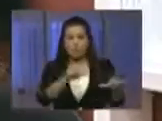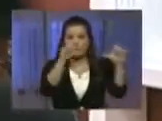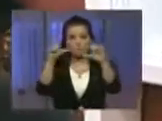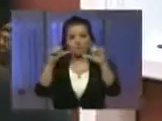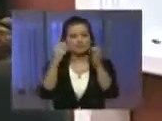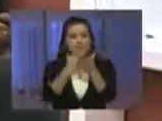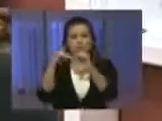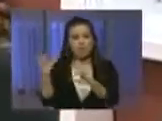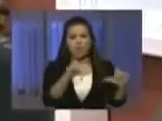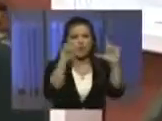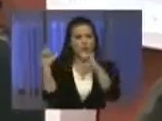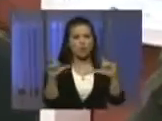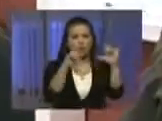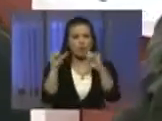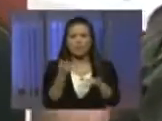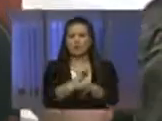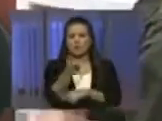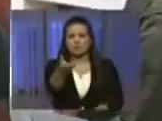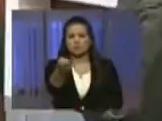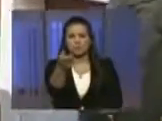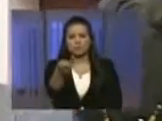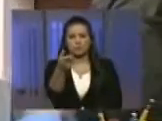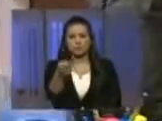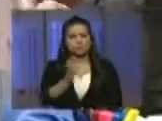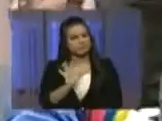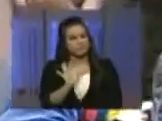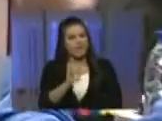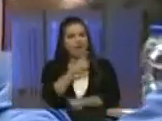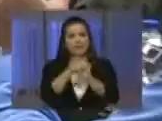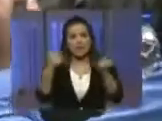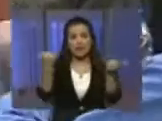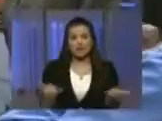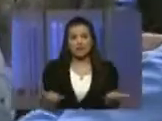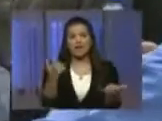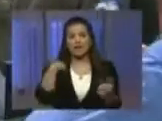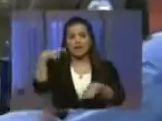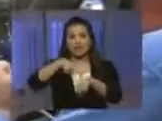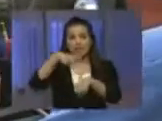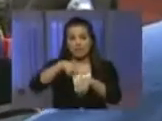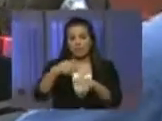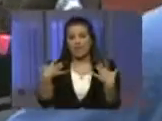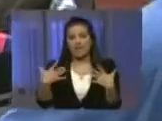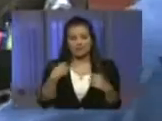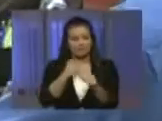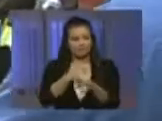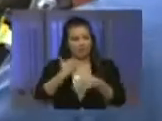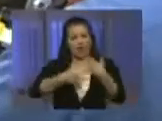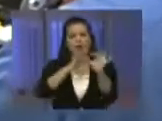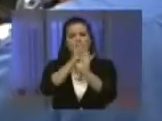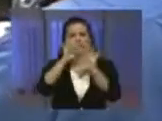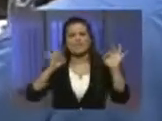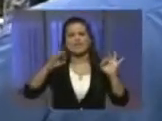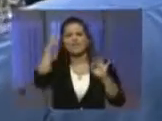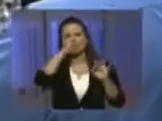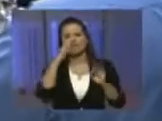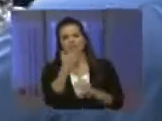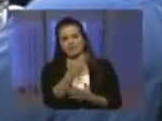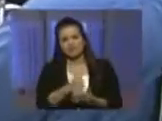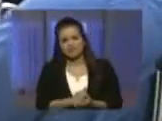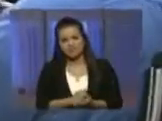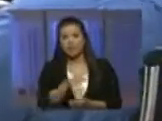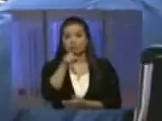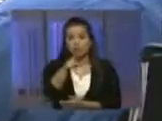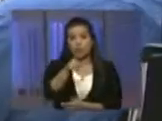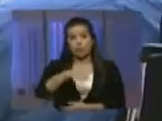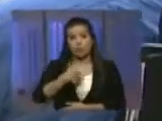más pero estos días son tiempos de olimpiadas olimpiadas de Río y si ustedes pueden